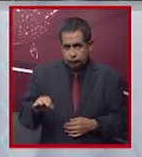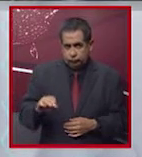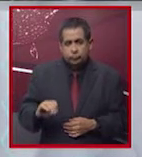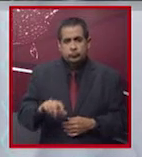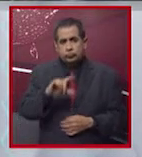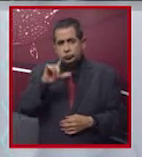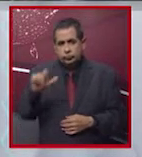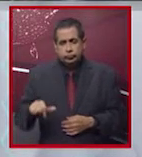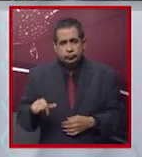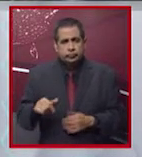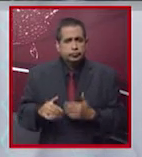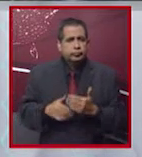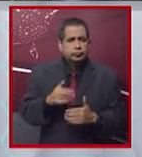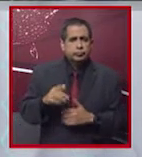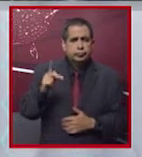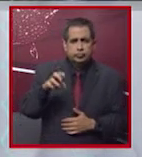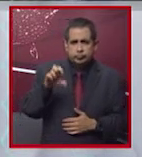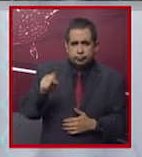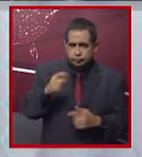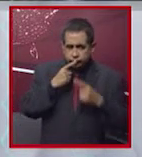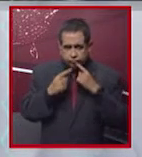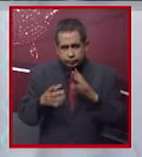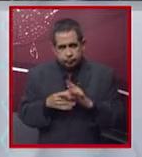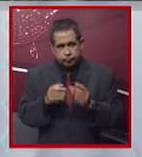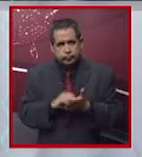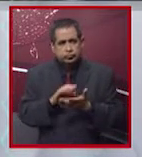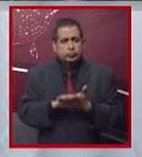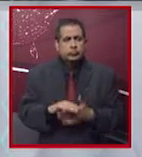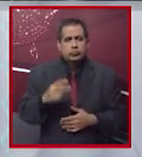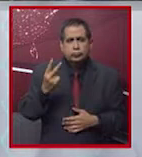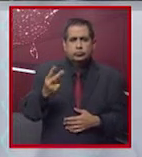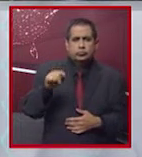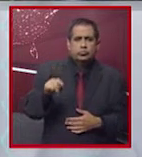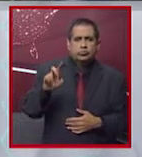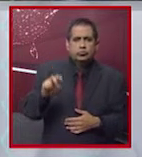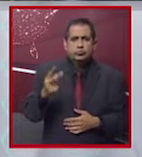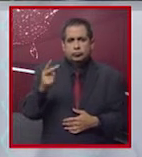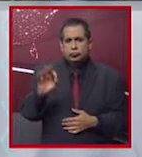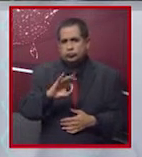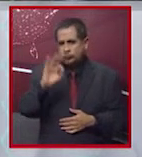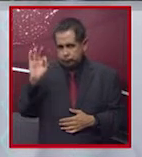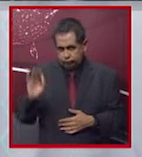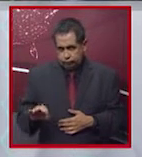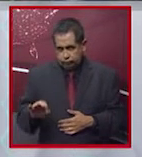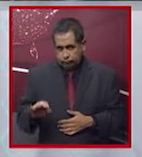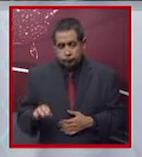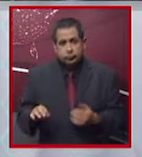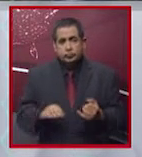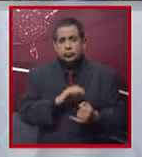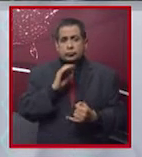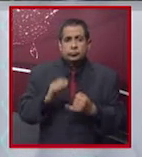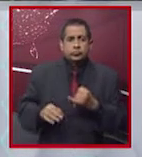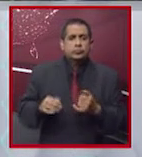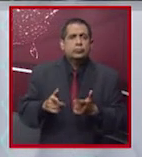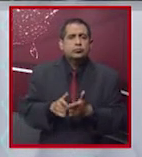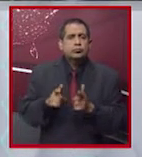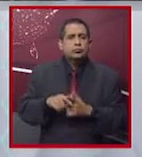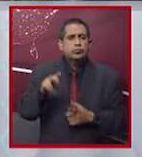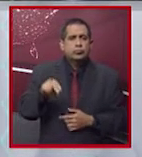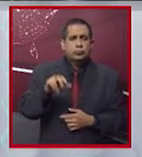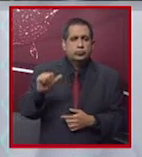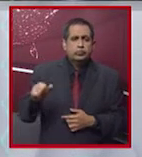votos. Bueno, posteriormente, el Partido Encuentro Social registró el 2.32% de la votación. Finalmente, el Partido Nueva